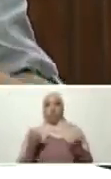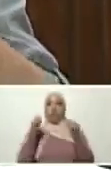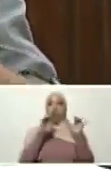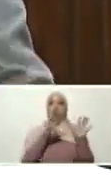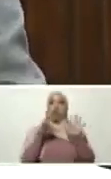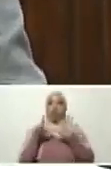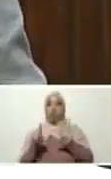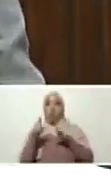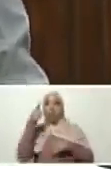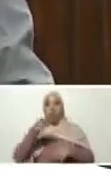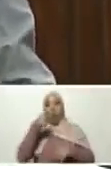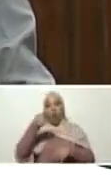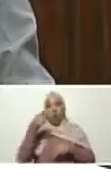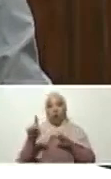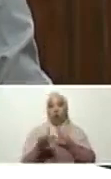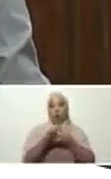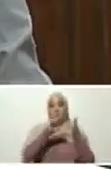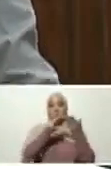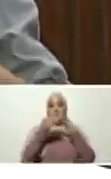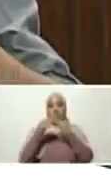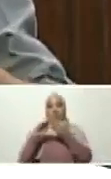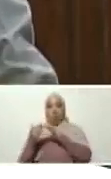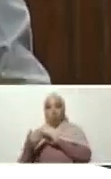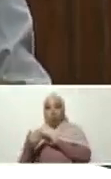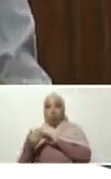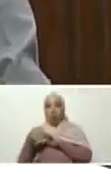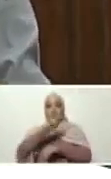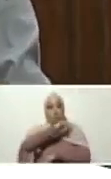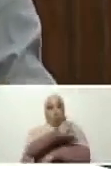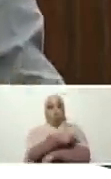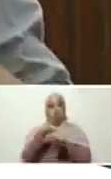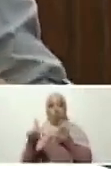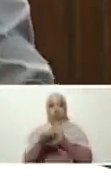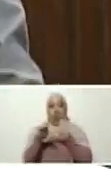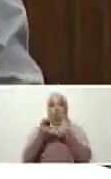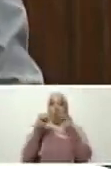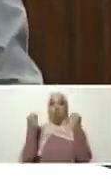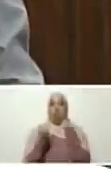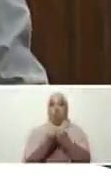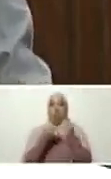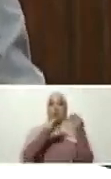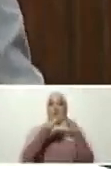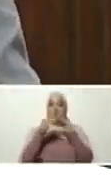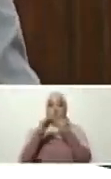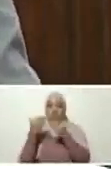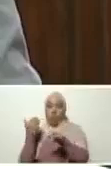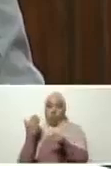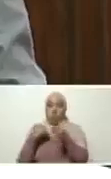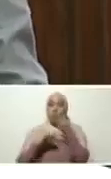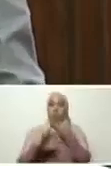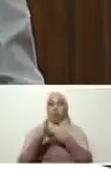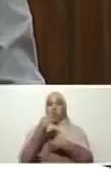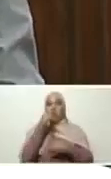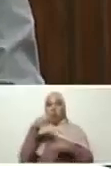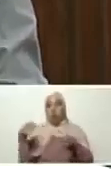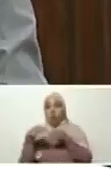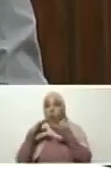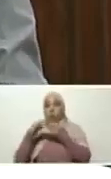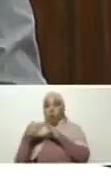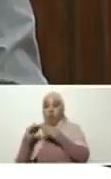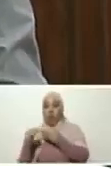de la política del poder comunal, que son la Ley Orgánica del Poder Popular, la Ley Orgánica de los Consejos Comunales y la Ley Orgánica de Comunas. Y